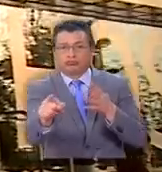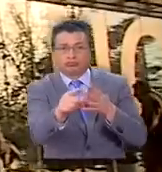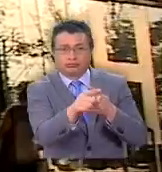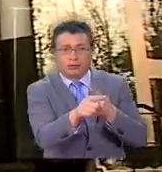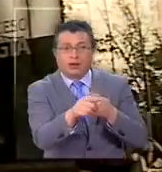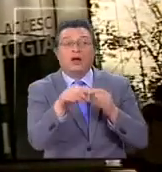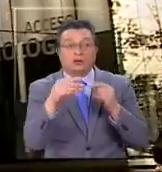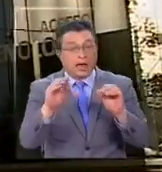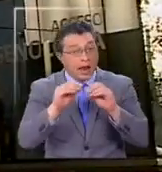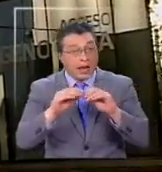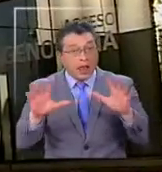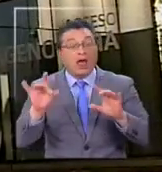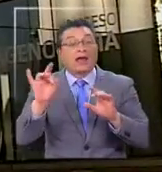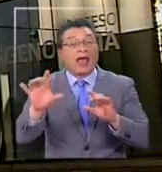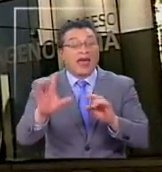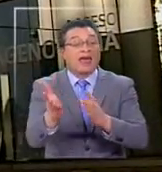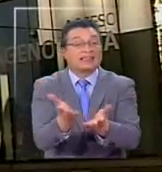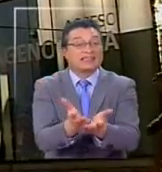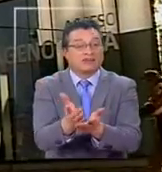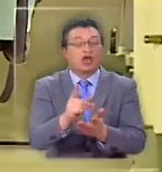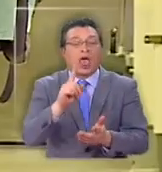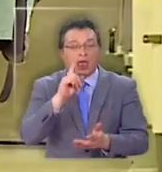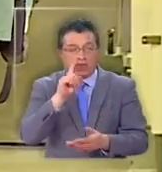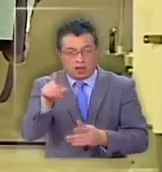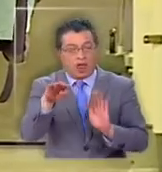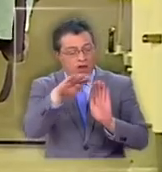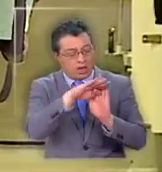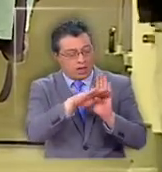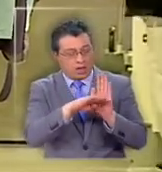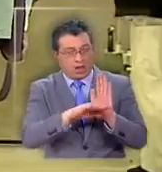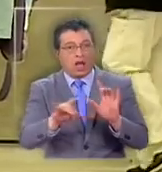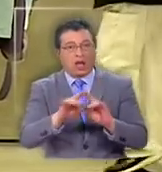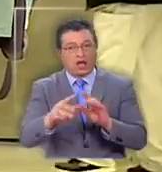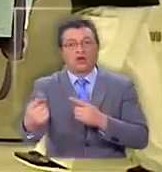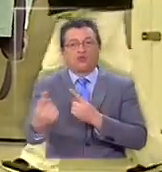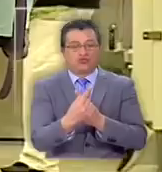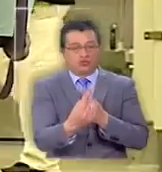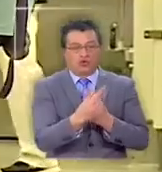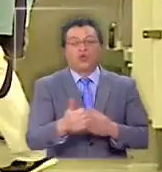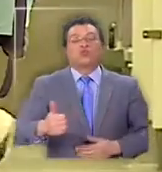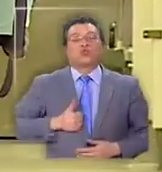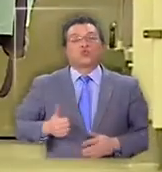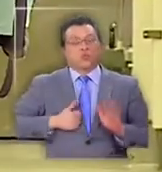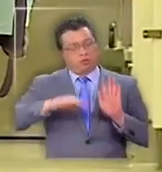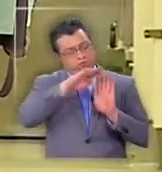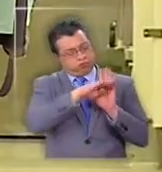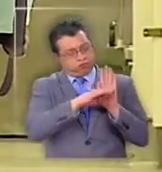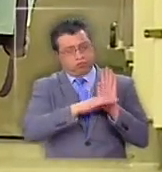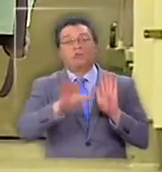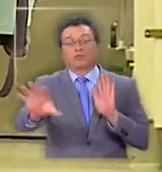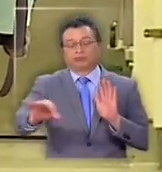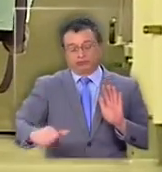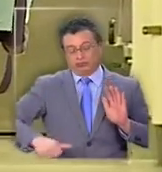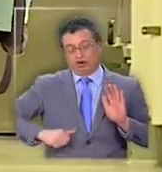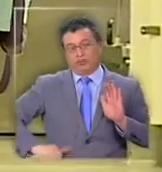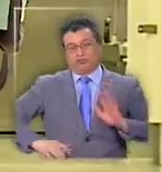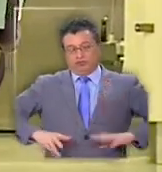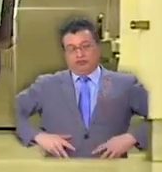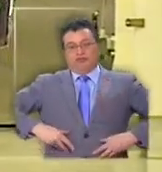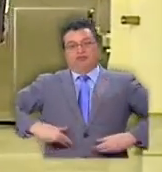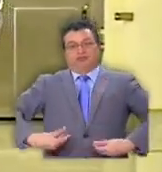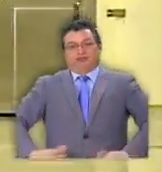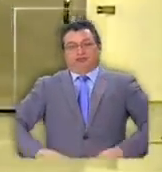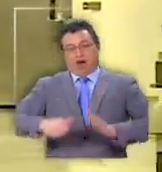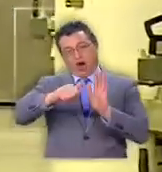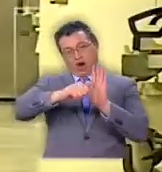dejar claro que cada servicio de salud ya tiene su lista de pacientes que cumplen los requisitos para optar a esta intervención quirúrgica.